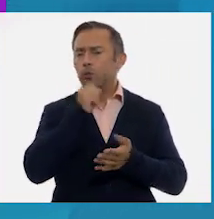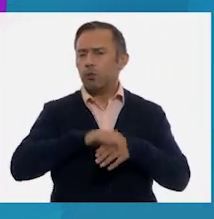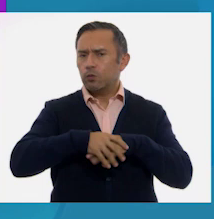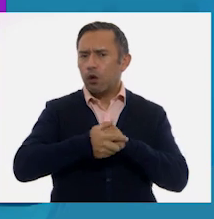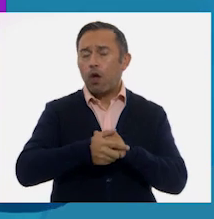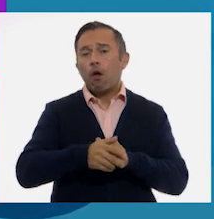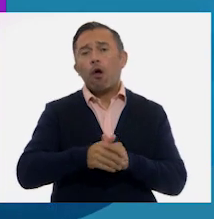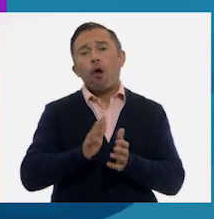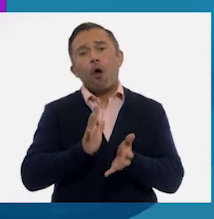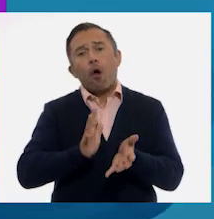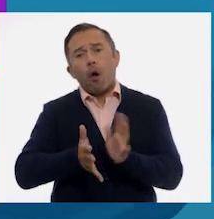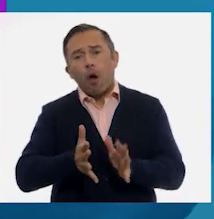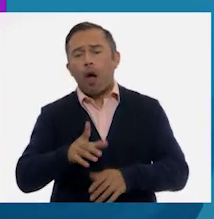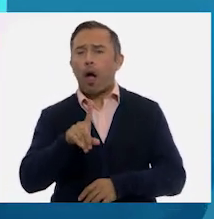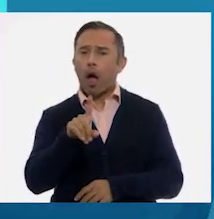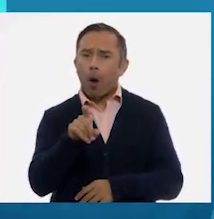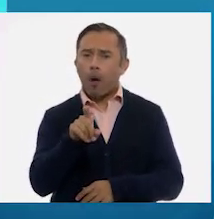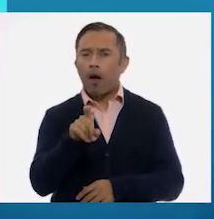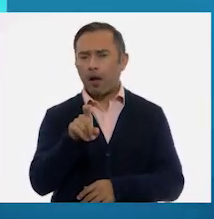desinfectante a base de agua y alcohol.